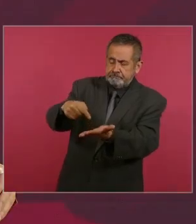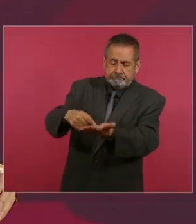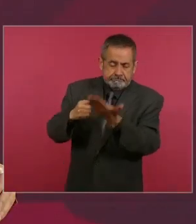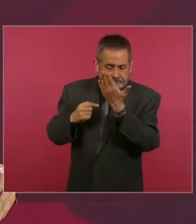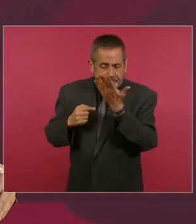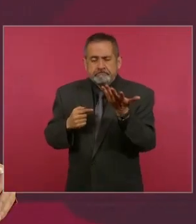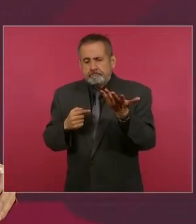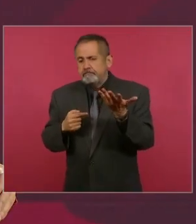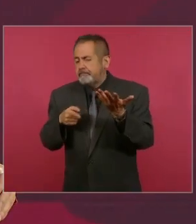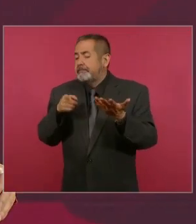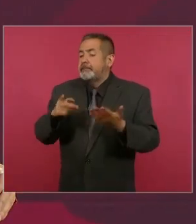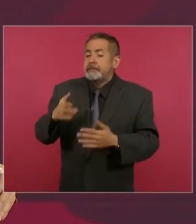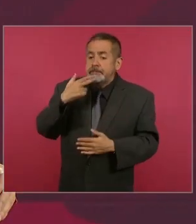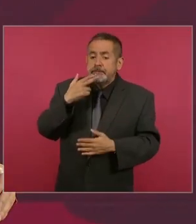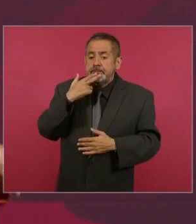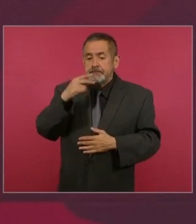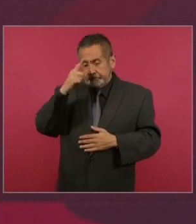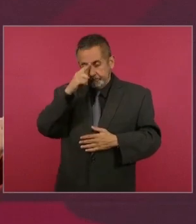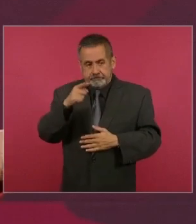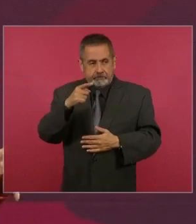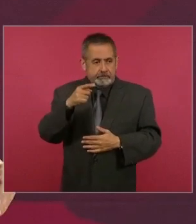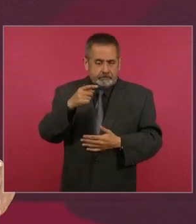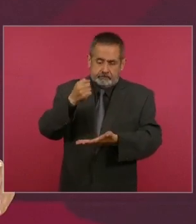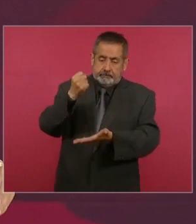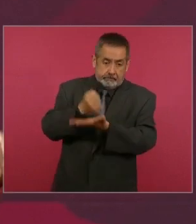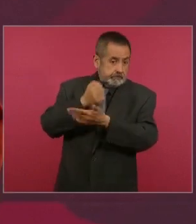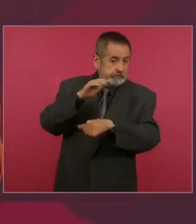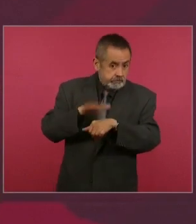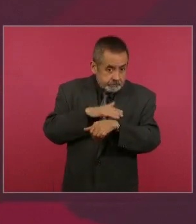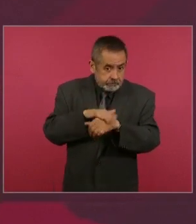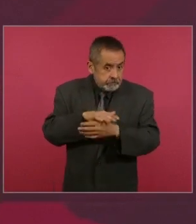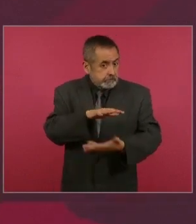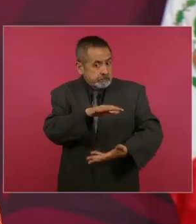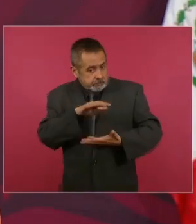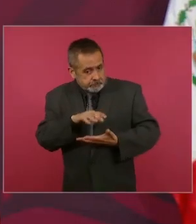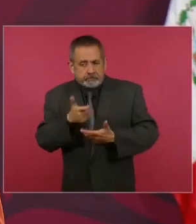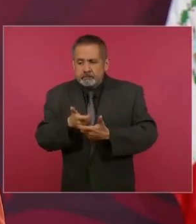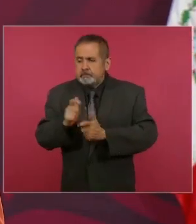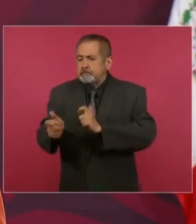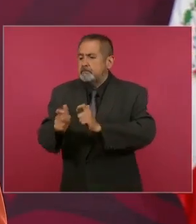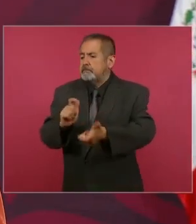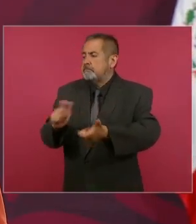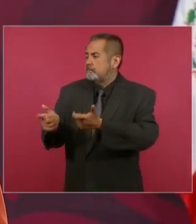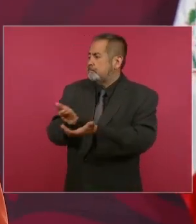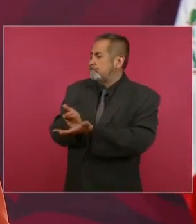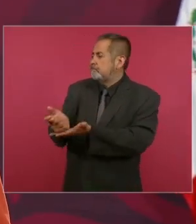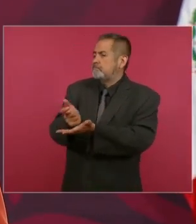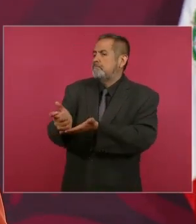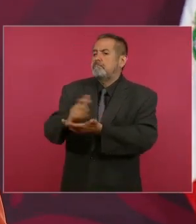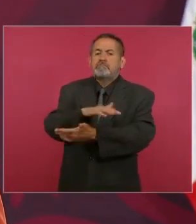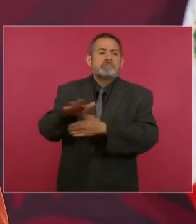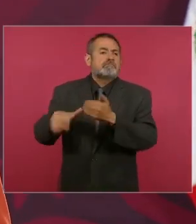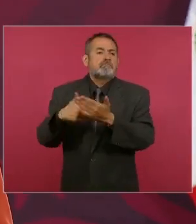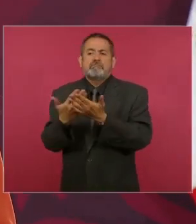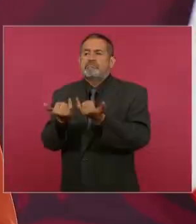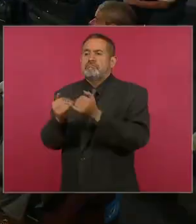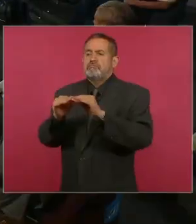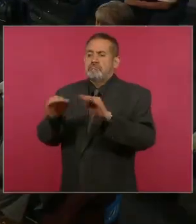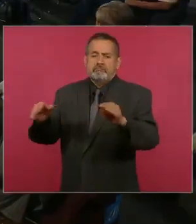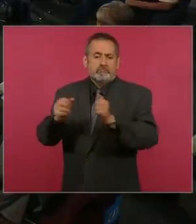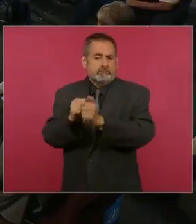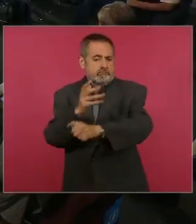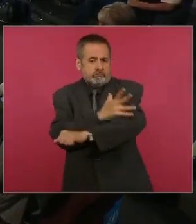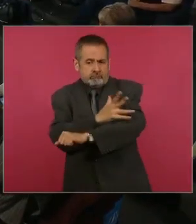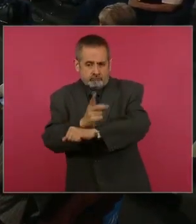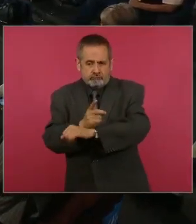poder contar con los recursos necesarios a partir de un ejercicio honrado, eficiente,